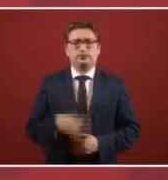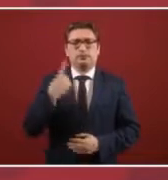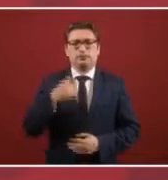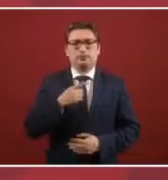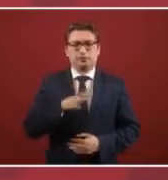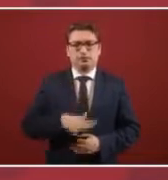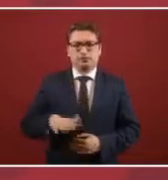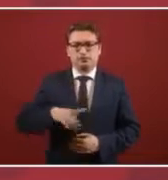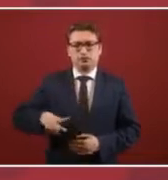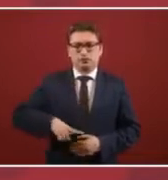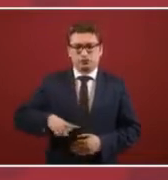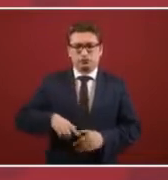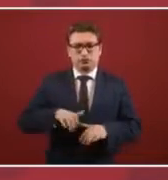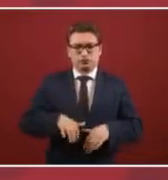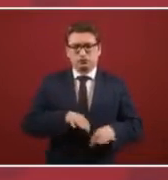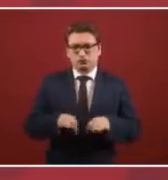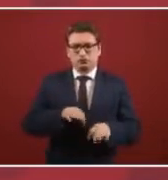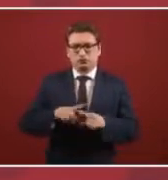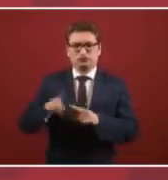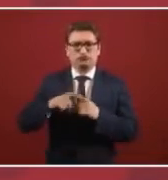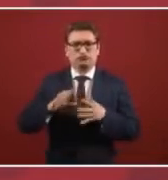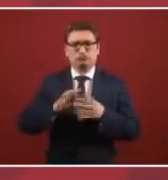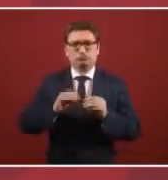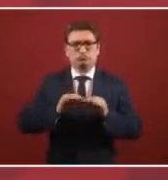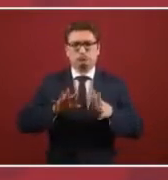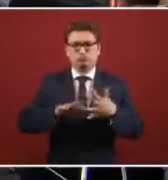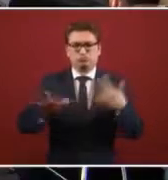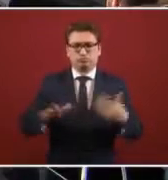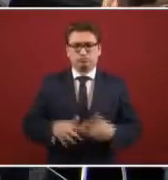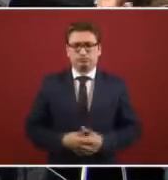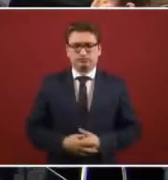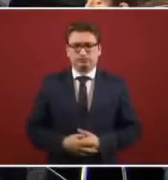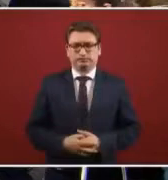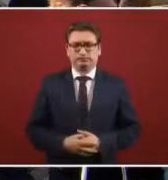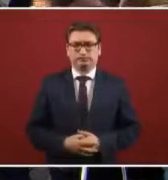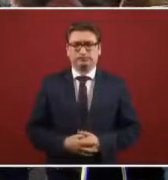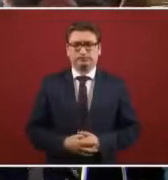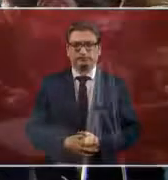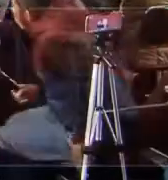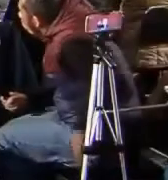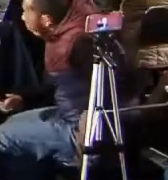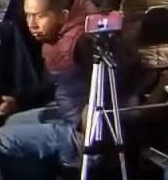pública sea cada that vez public life be every day more public.